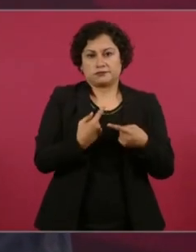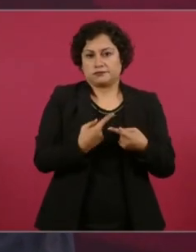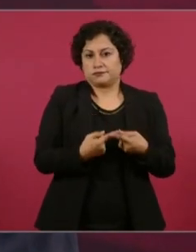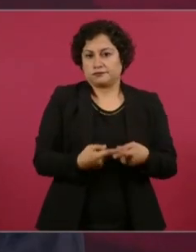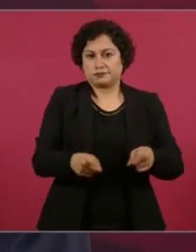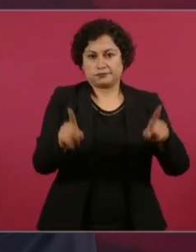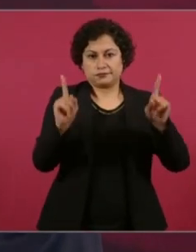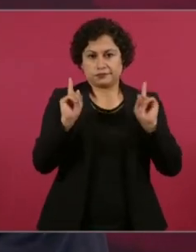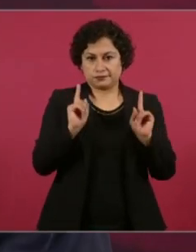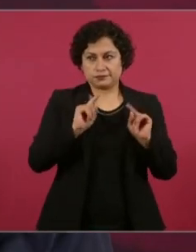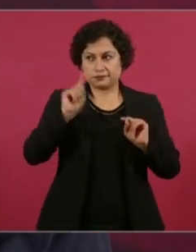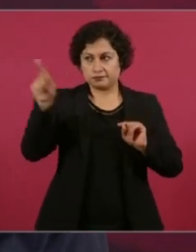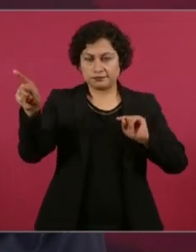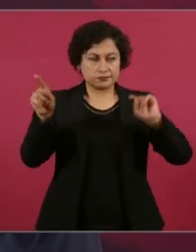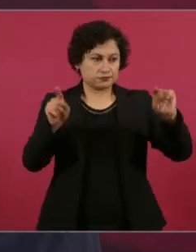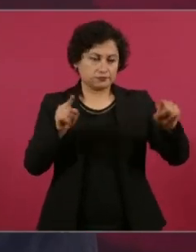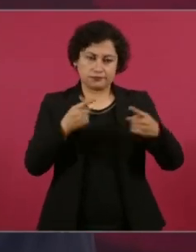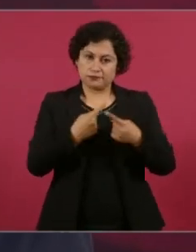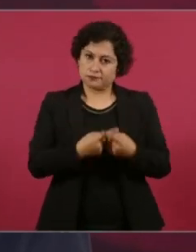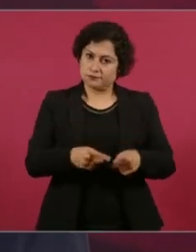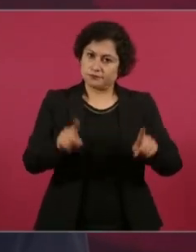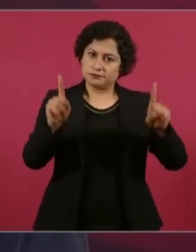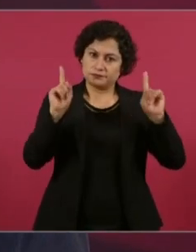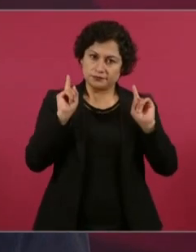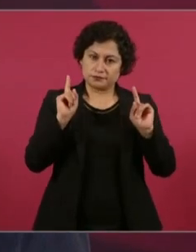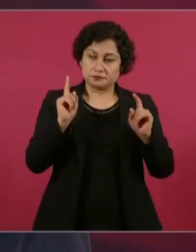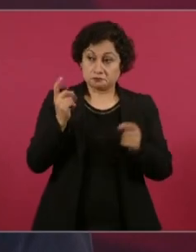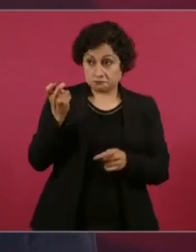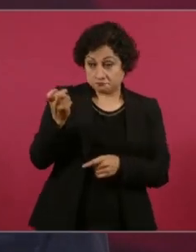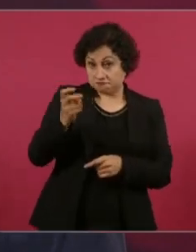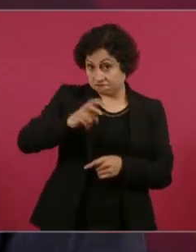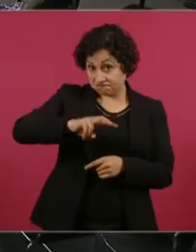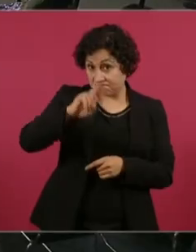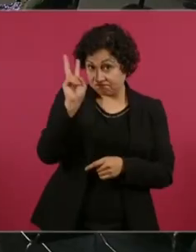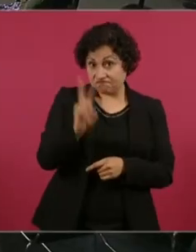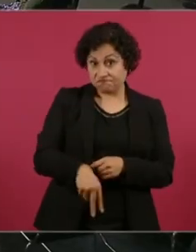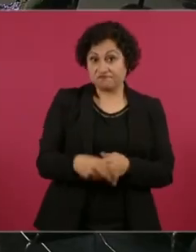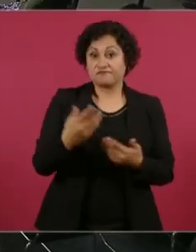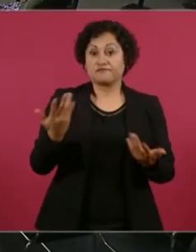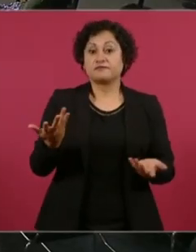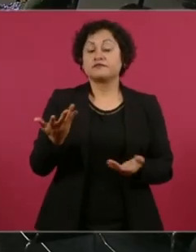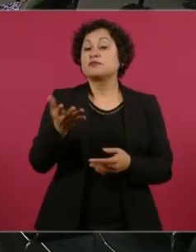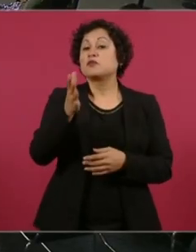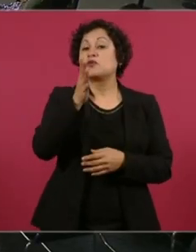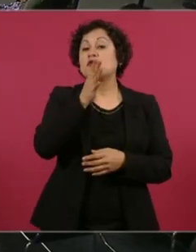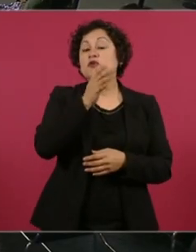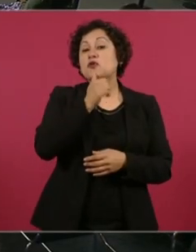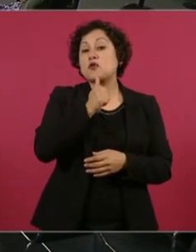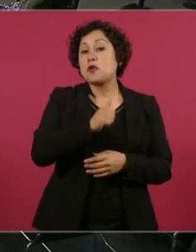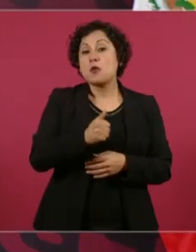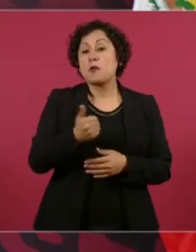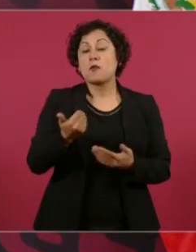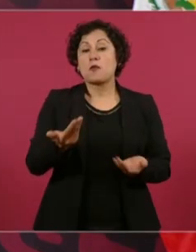no es igual. Y es cierto, no se pueden extrapolar